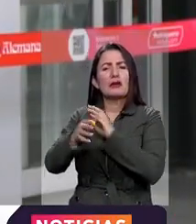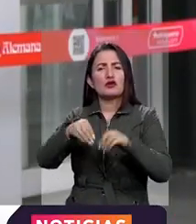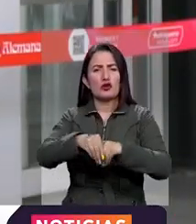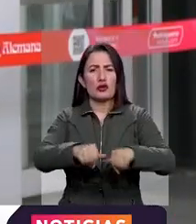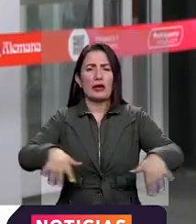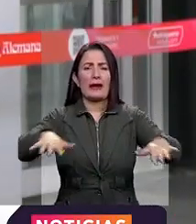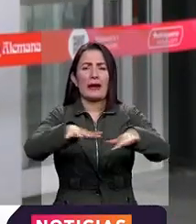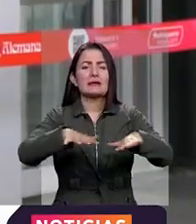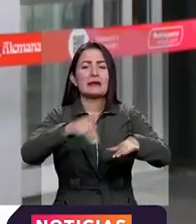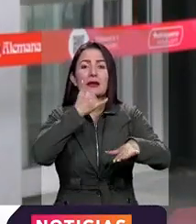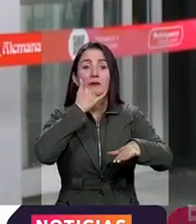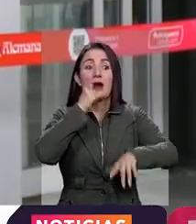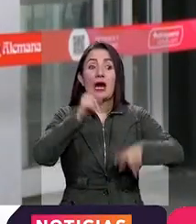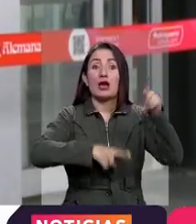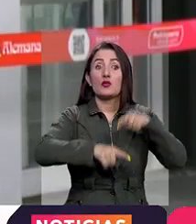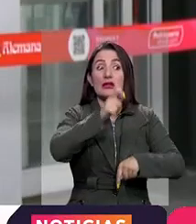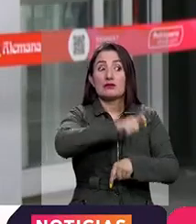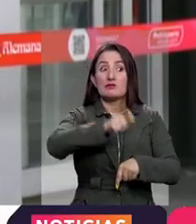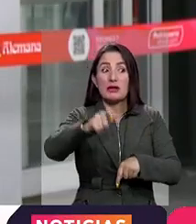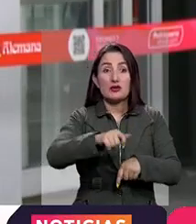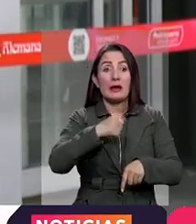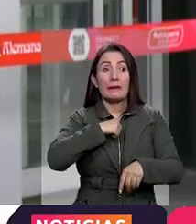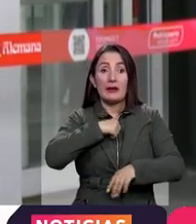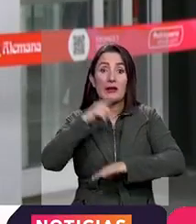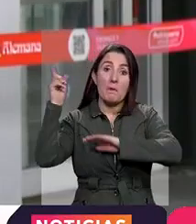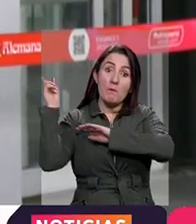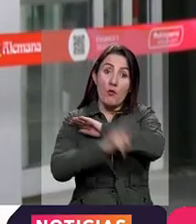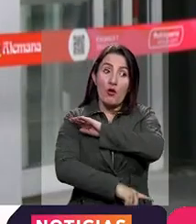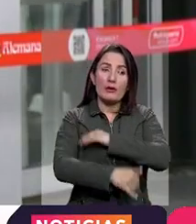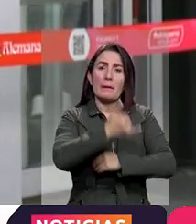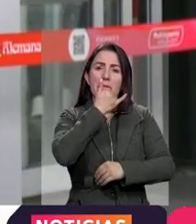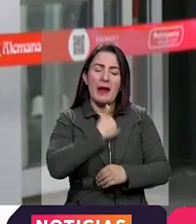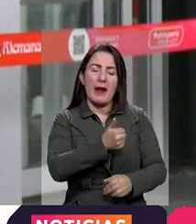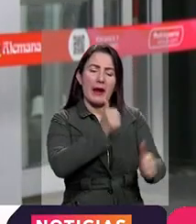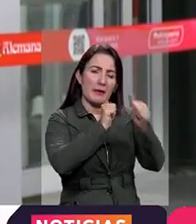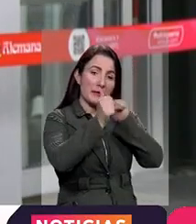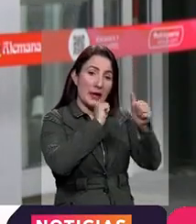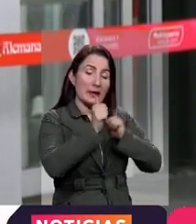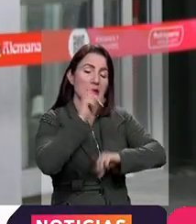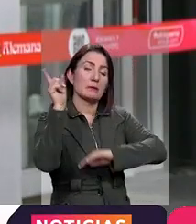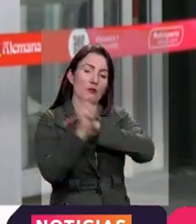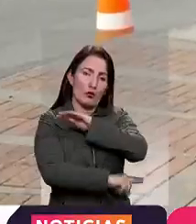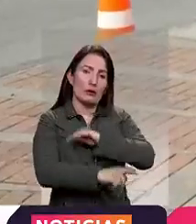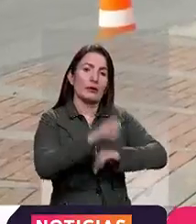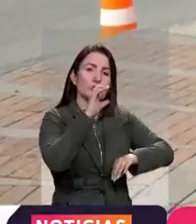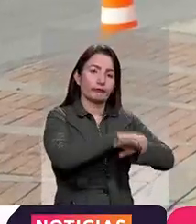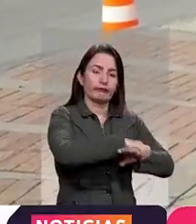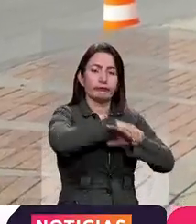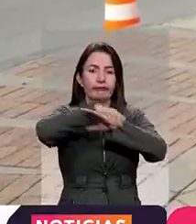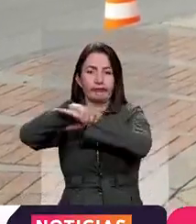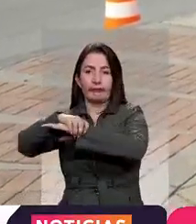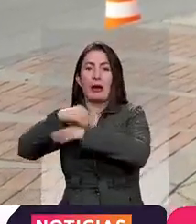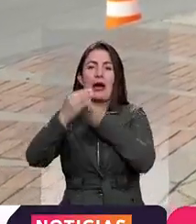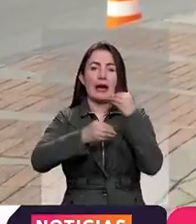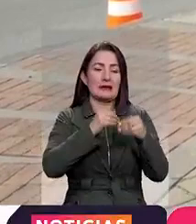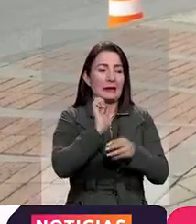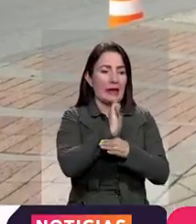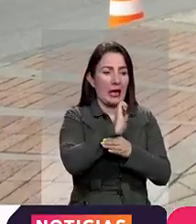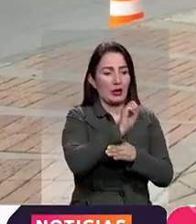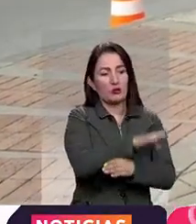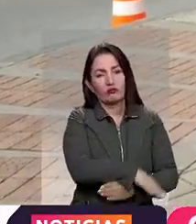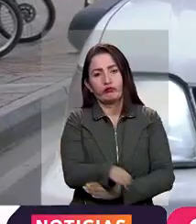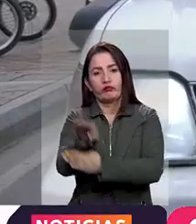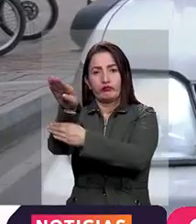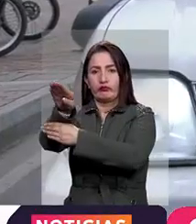hay embargo para las personas que tengan multas por haber manejado en estado de embriaguez. La Dirección de Gestión de Cobro